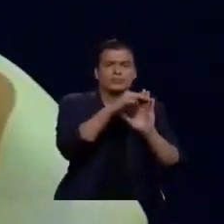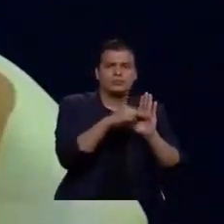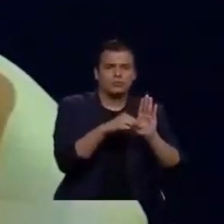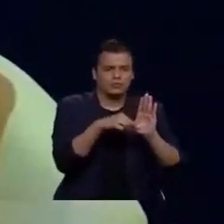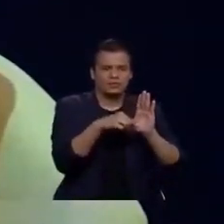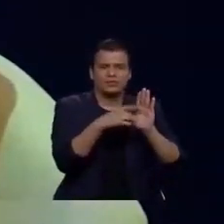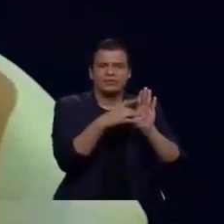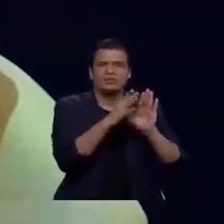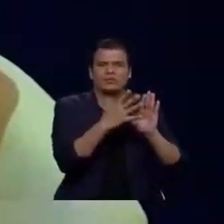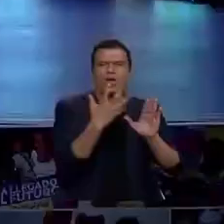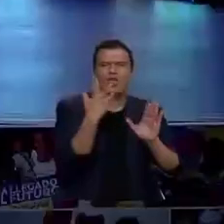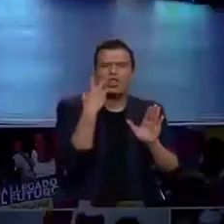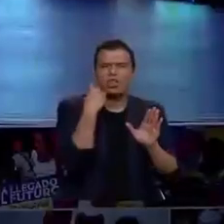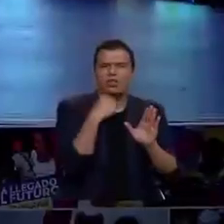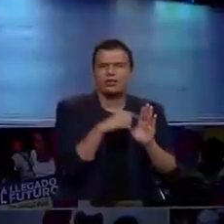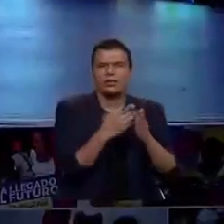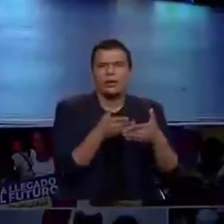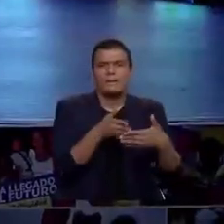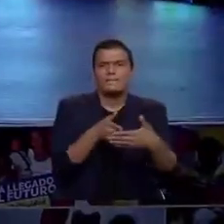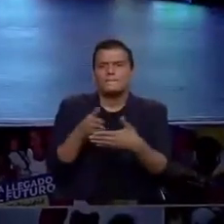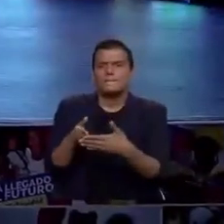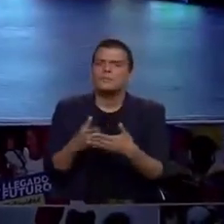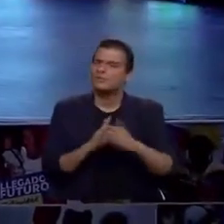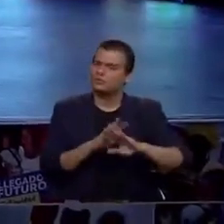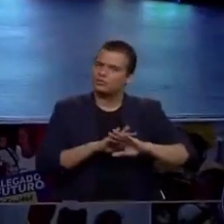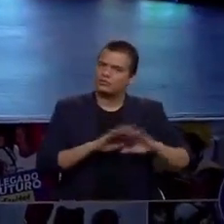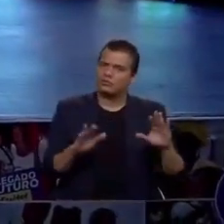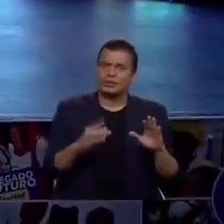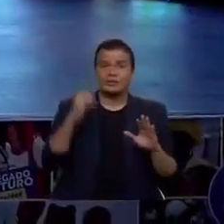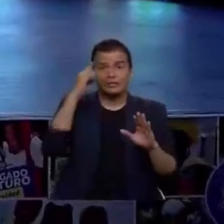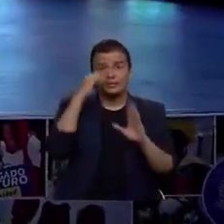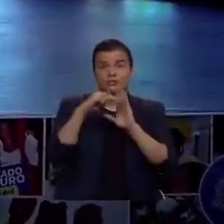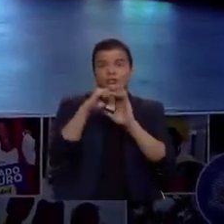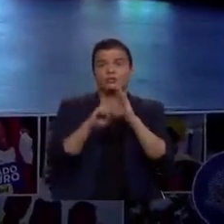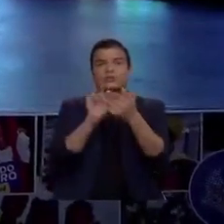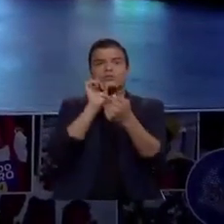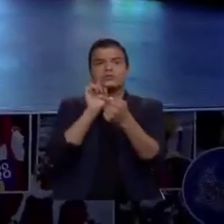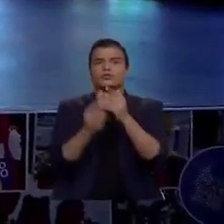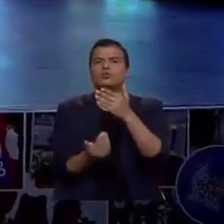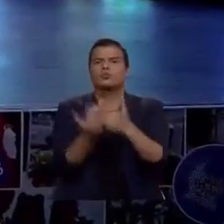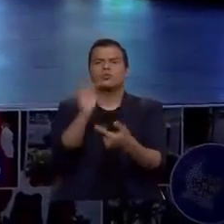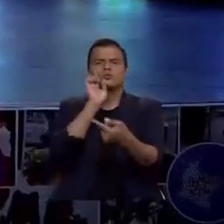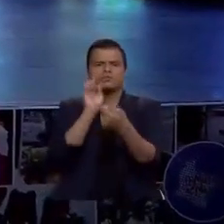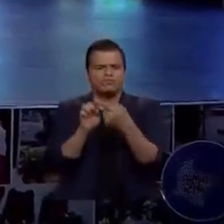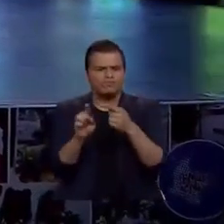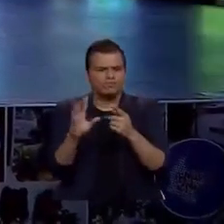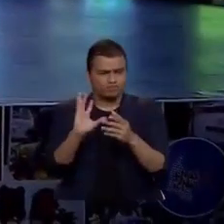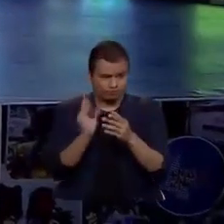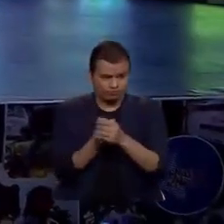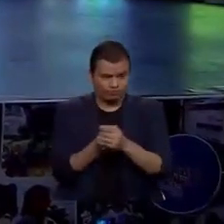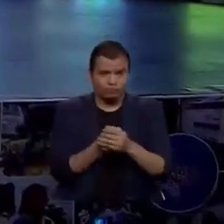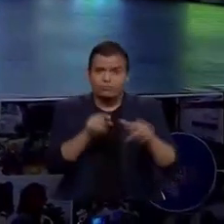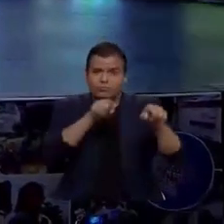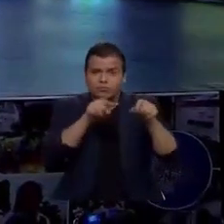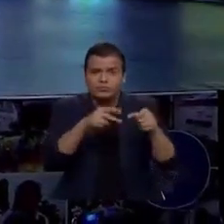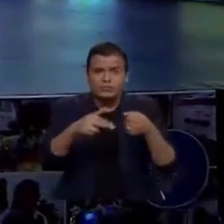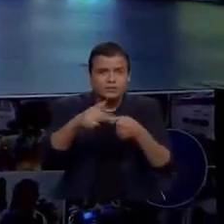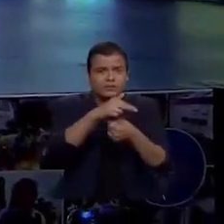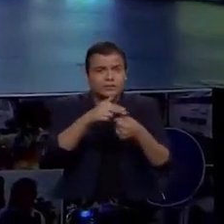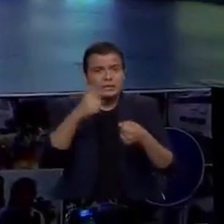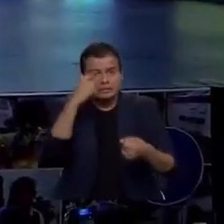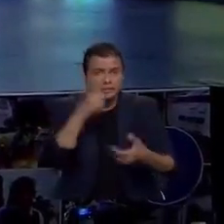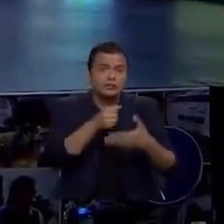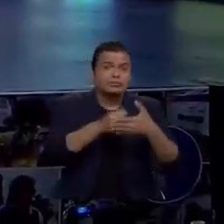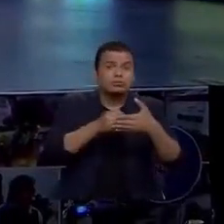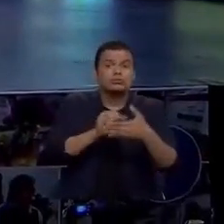discriminatorias y promover legislaciones y políticas de inclusión en fortalecer las capacidades regionales para permitir el acceso universal